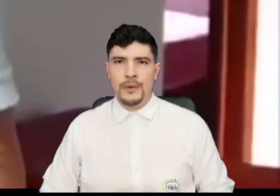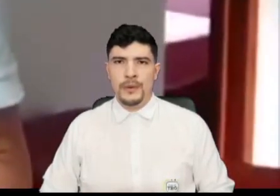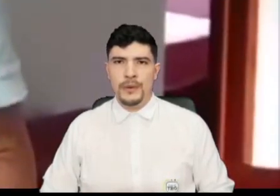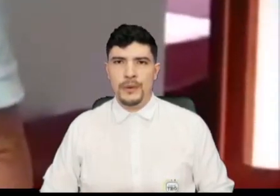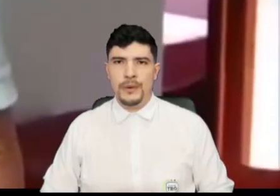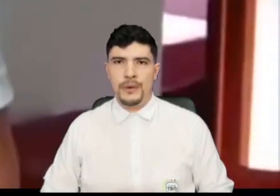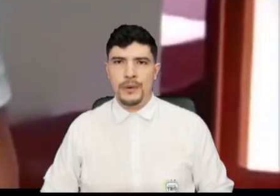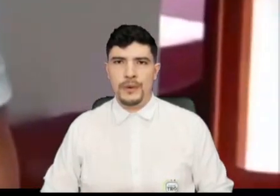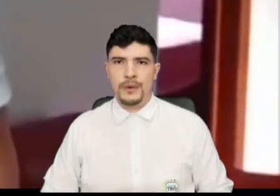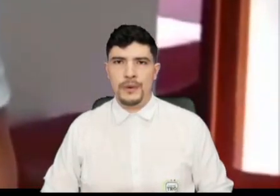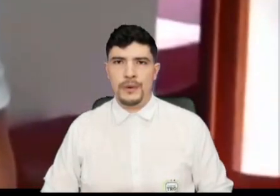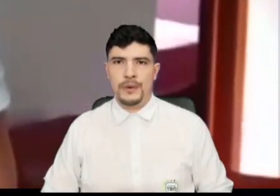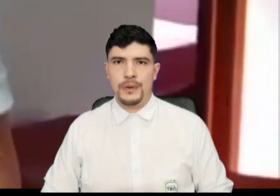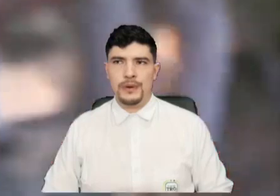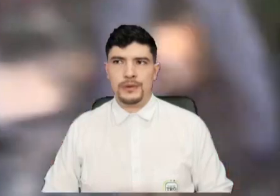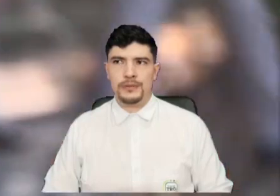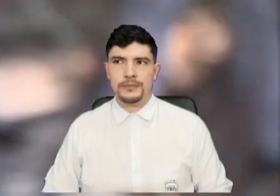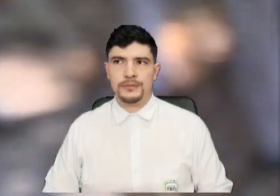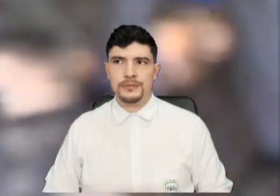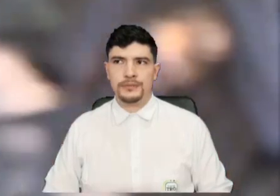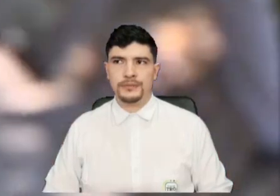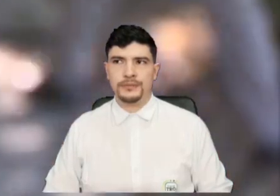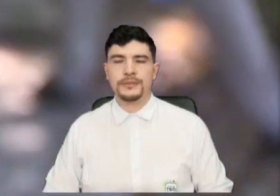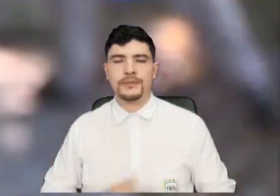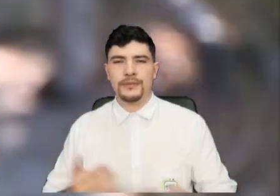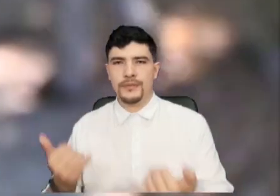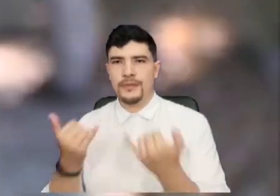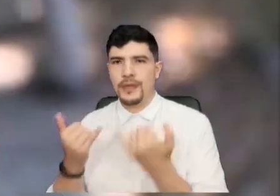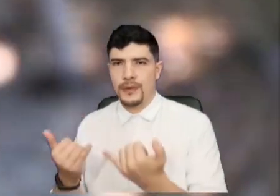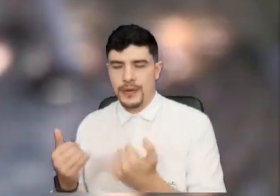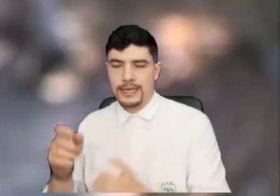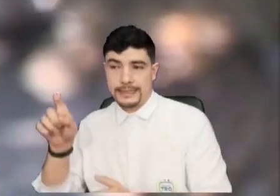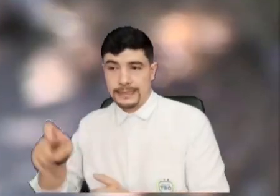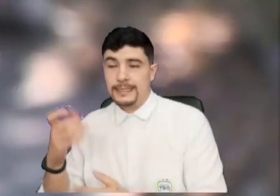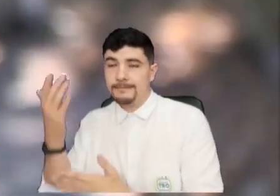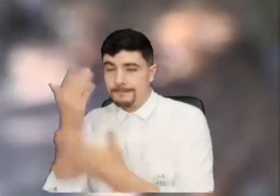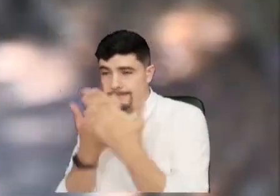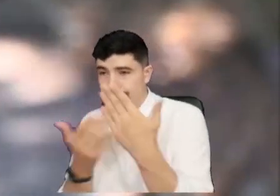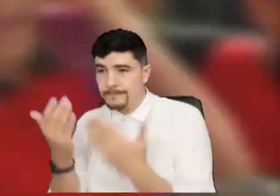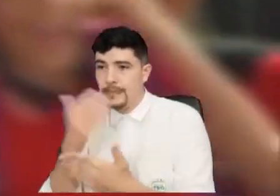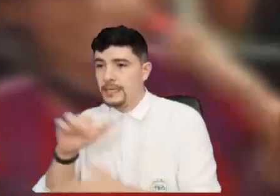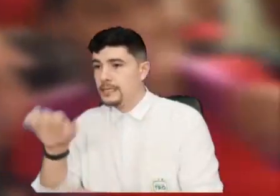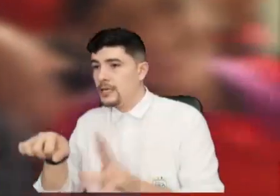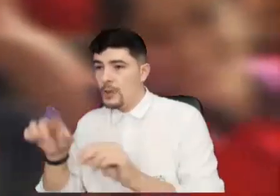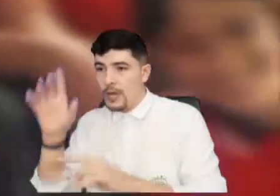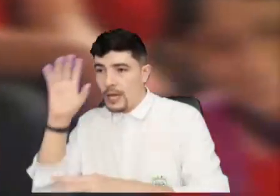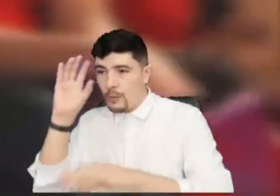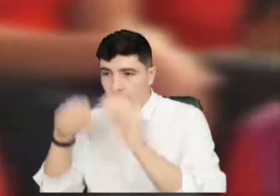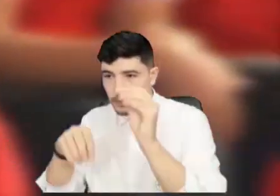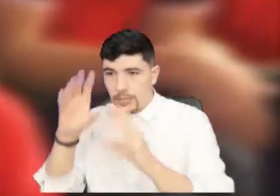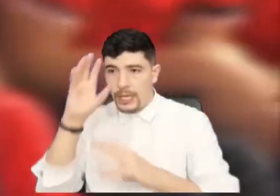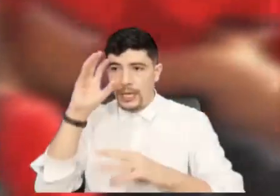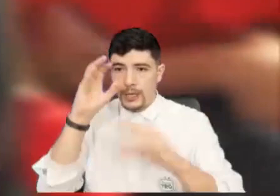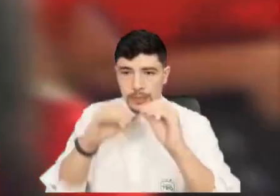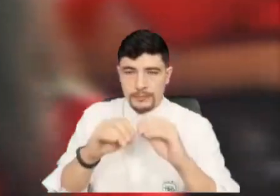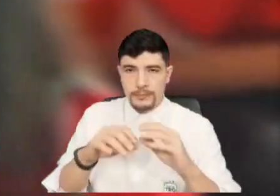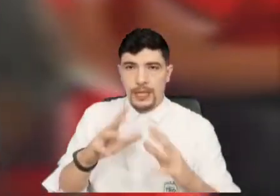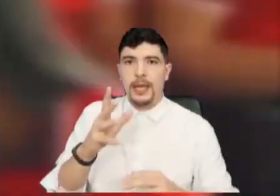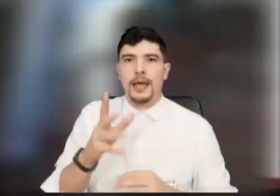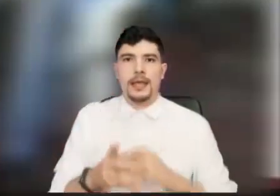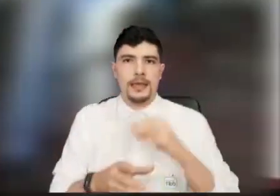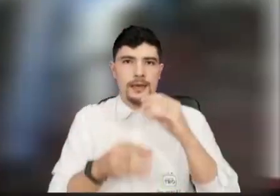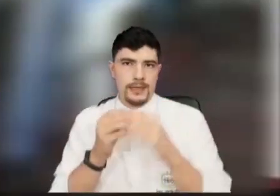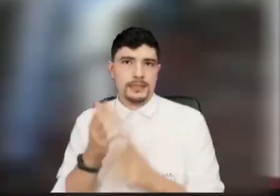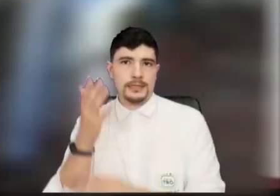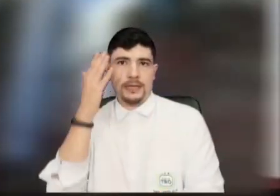pueda establecer y priorizar no solamente los temas de infraestructuras sino los recursos para cumplir con todos